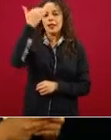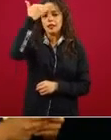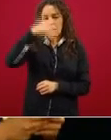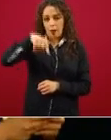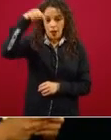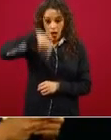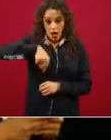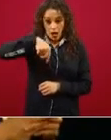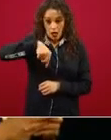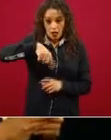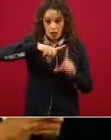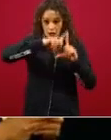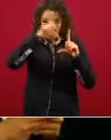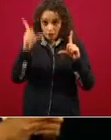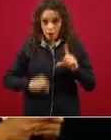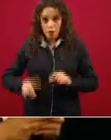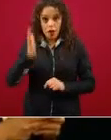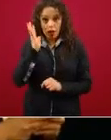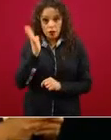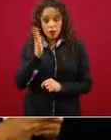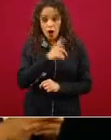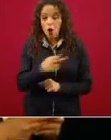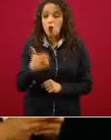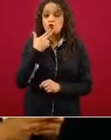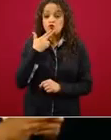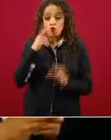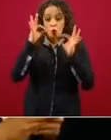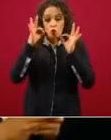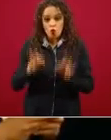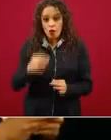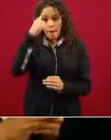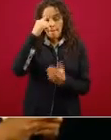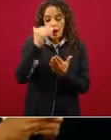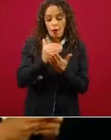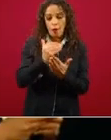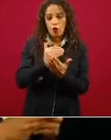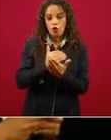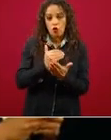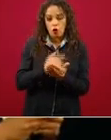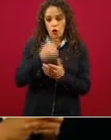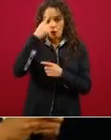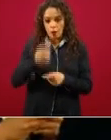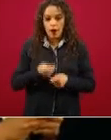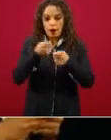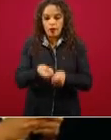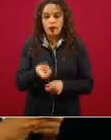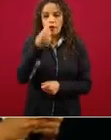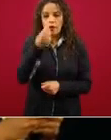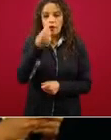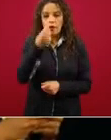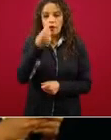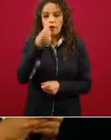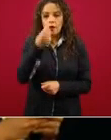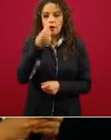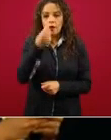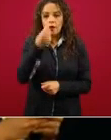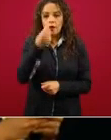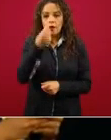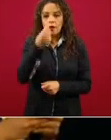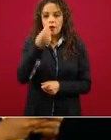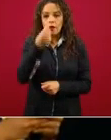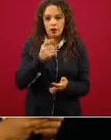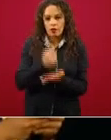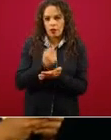está incluyendo de manera oficial en el protocolo para tratar a pacientes con COVID, ya que varios médicos